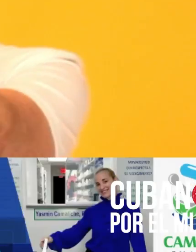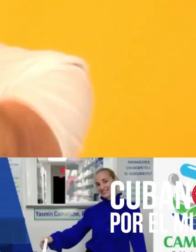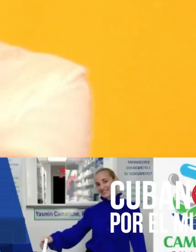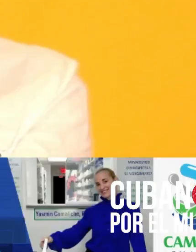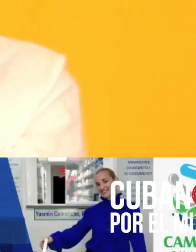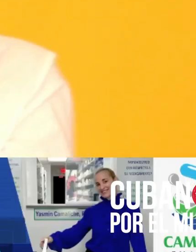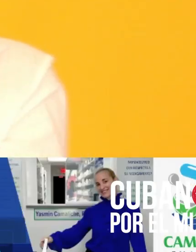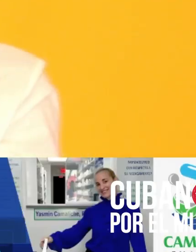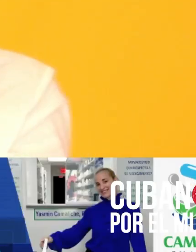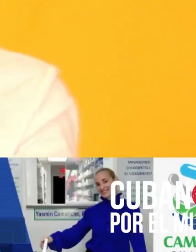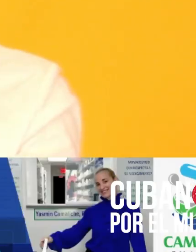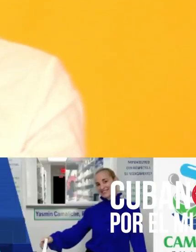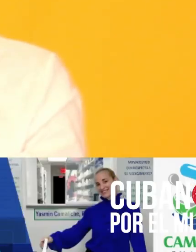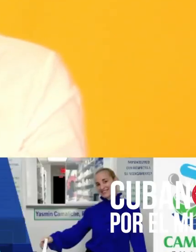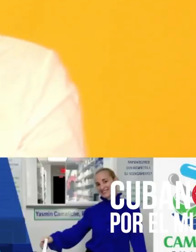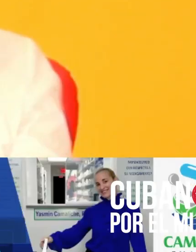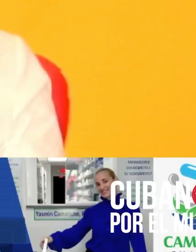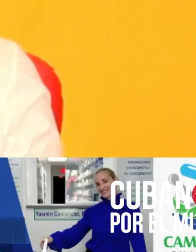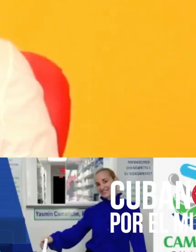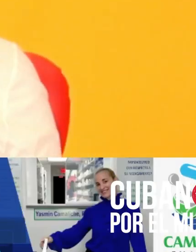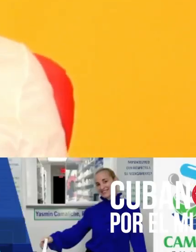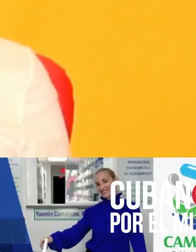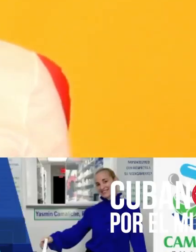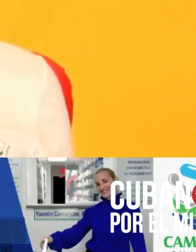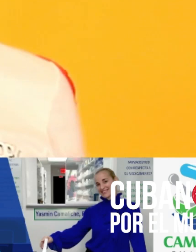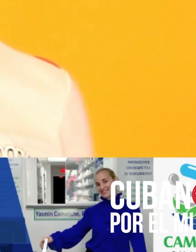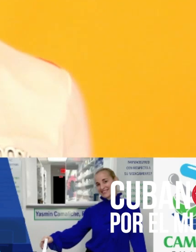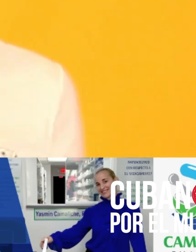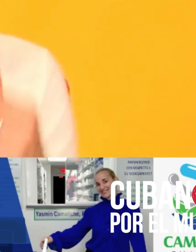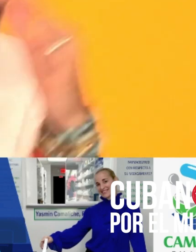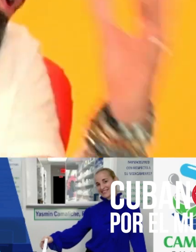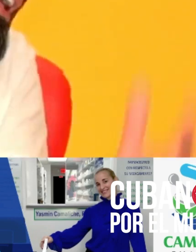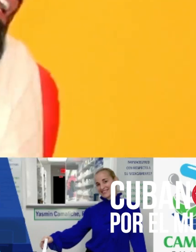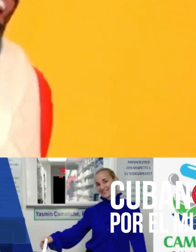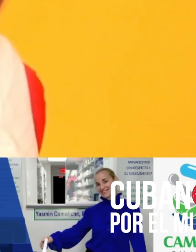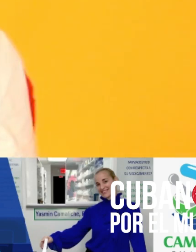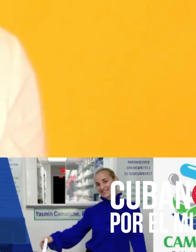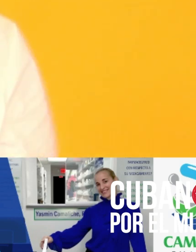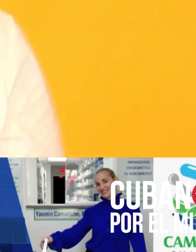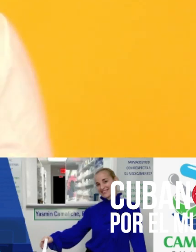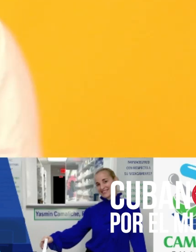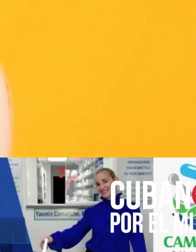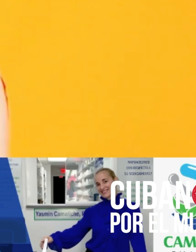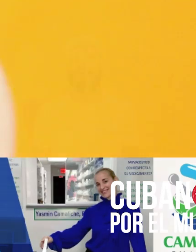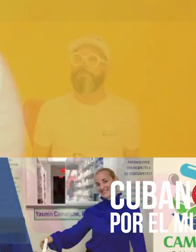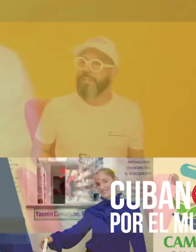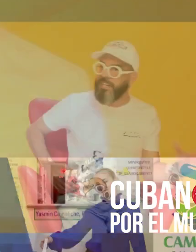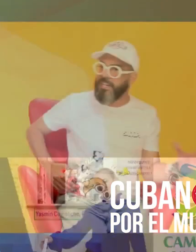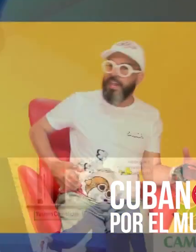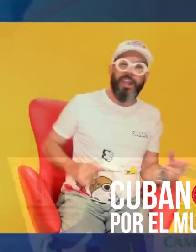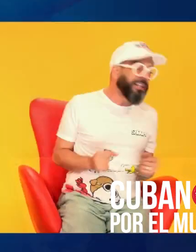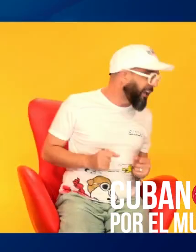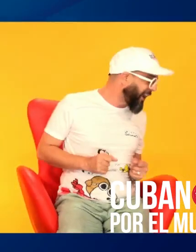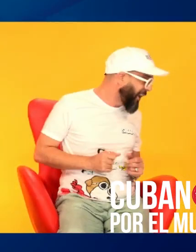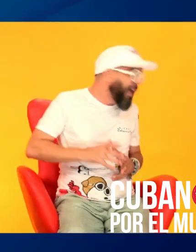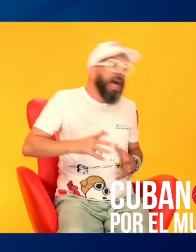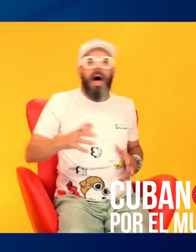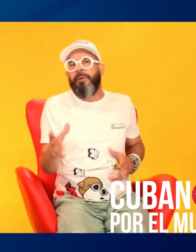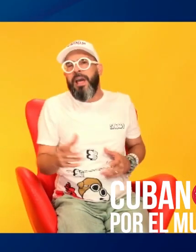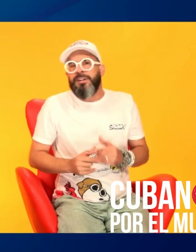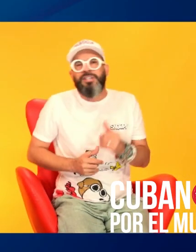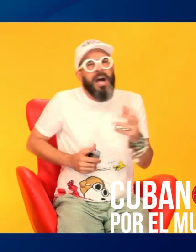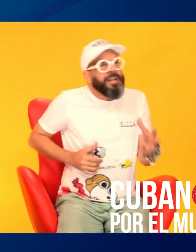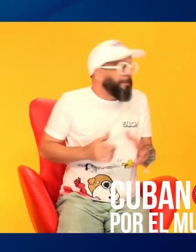ninguno de estos papagayos vengan aquí a decir no, porque es que la política y los negocios no se entienden.